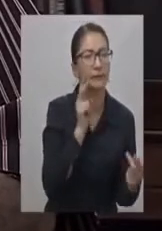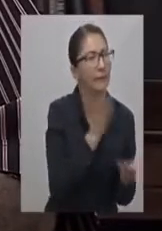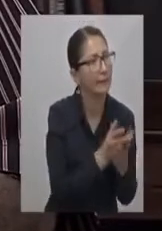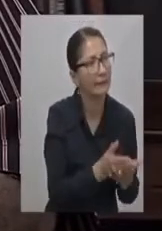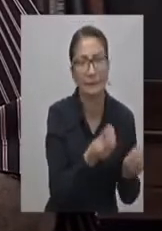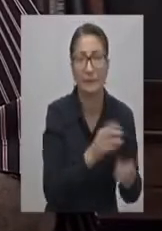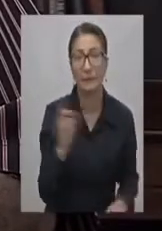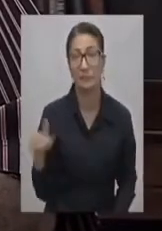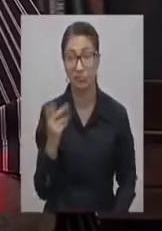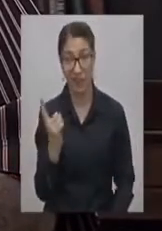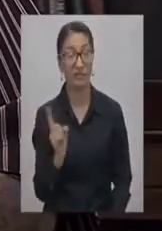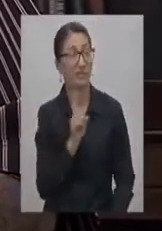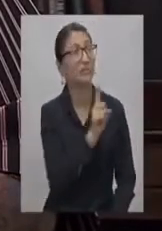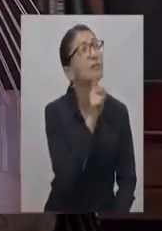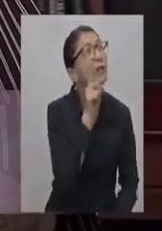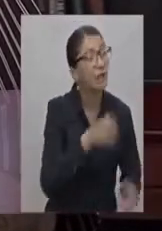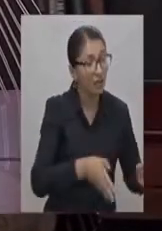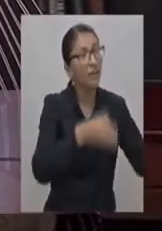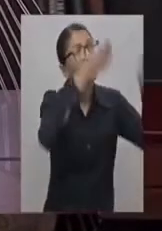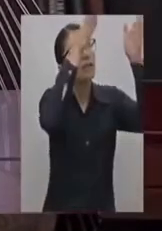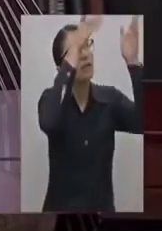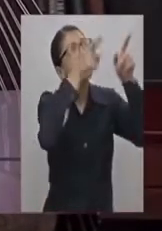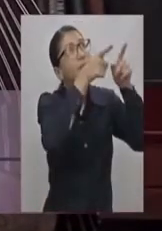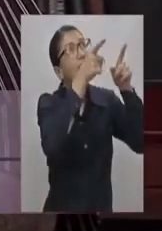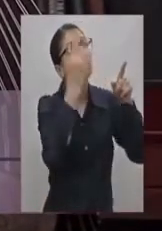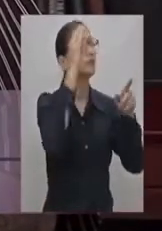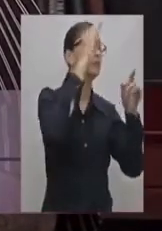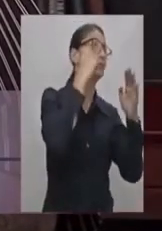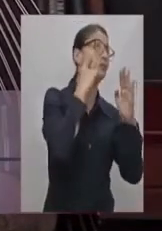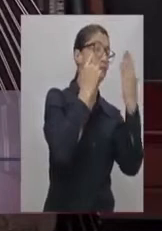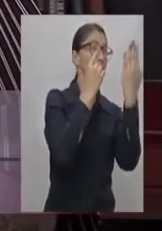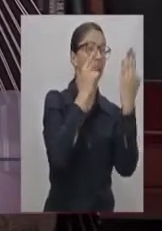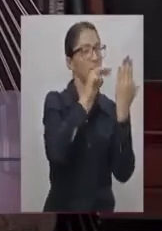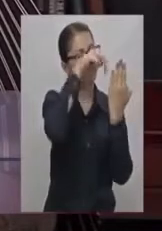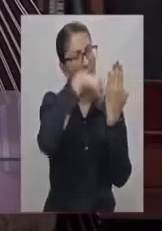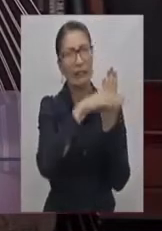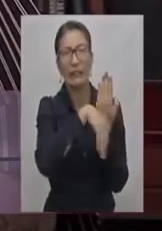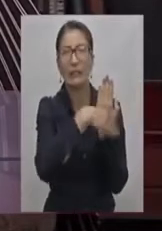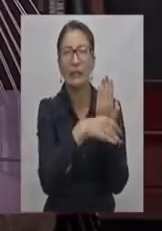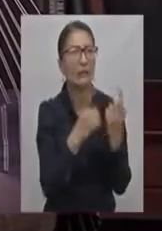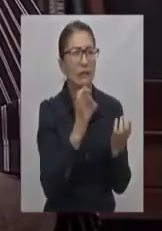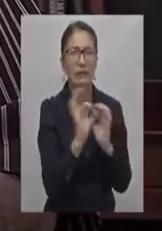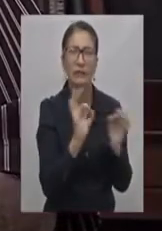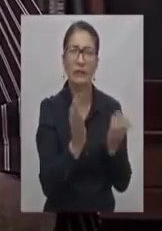va y encuentra un edificio con una fachada, pero donde no se le